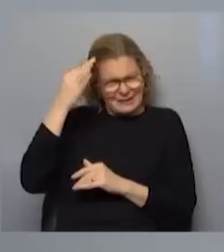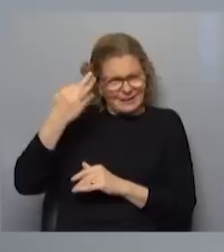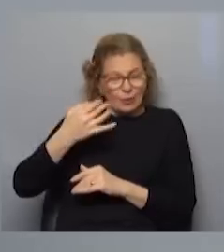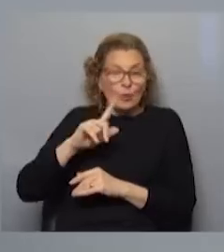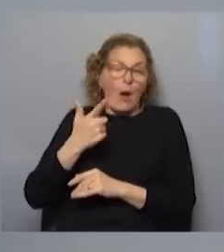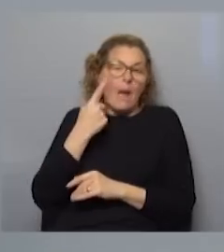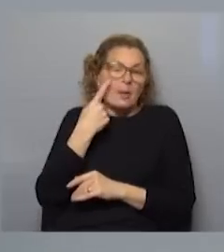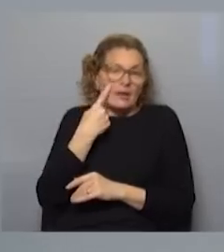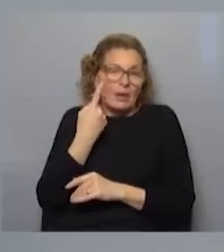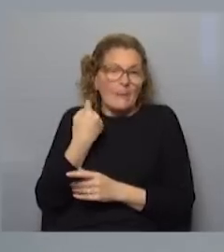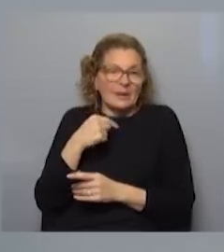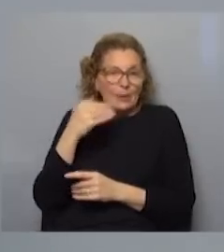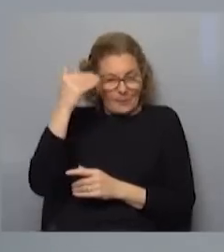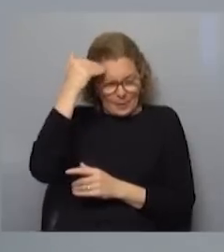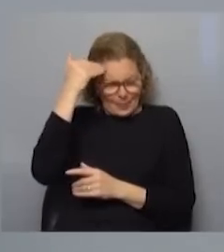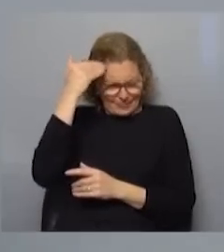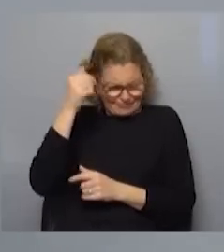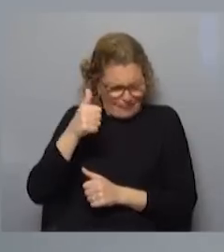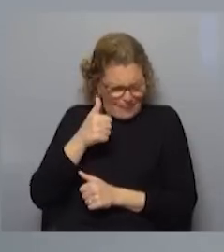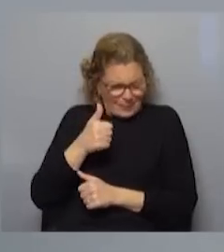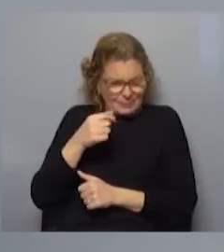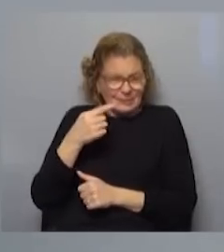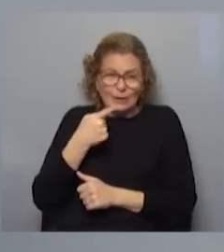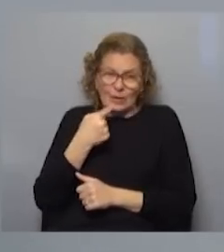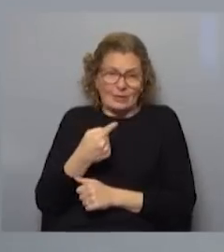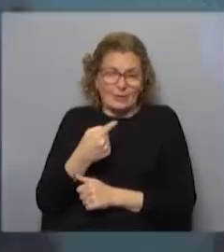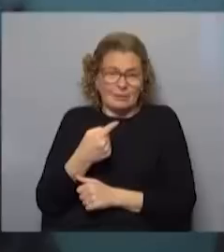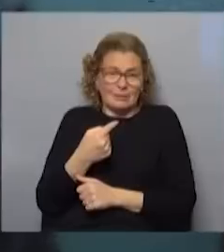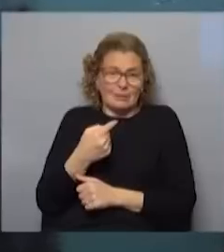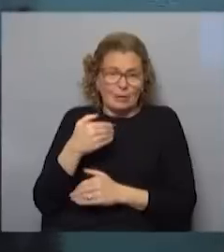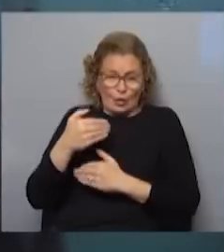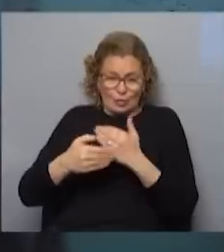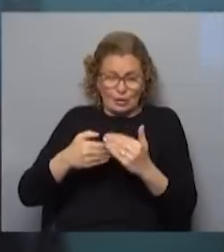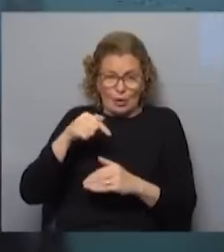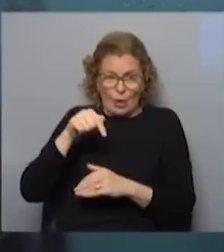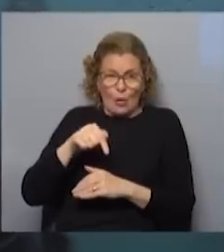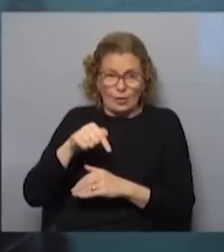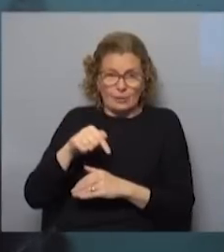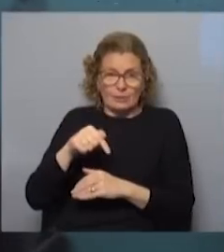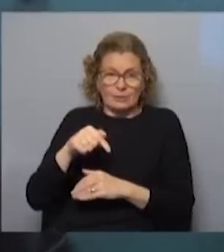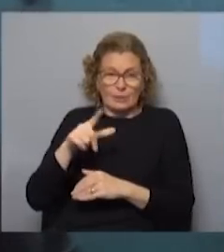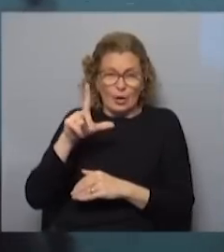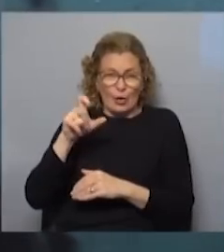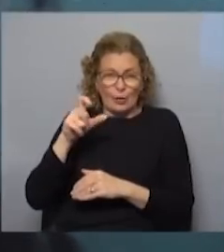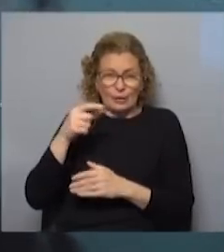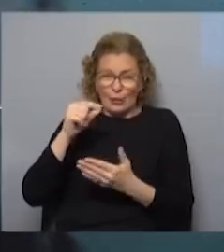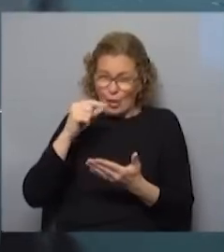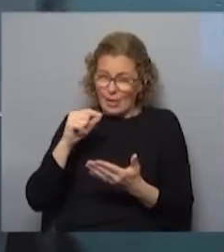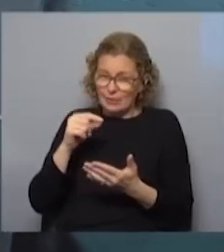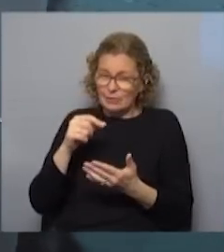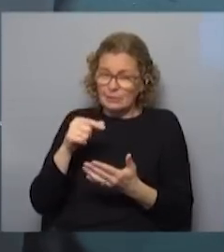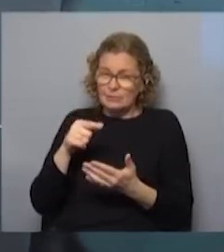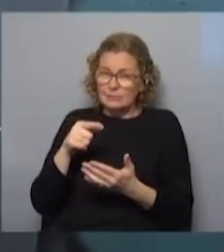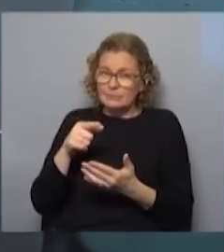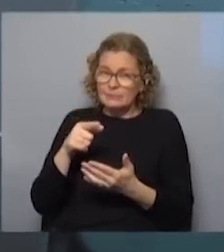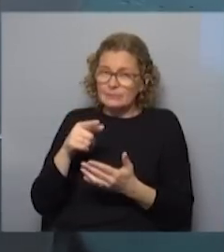tengo pruebas pero tengo la plena convicción tengo que decirlo que ese espionaje continúa hoy por deducción lógica o por datos concretos bueno